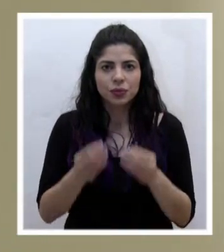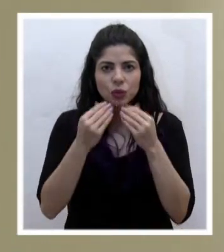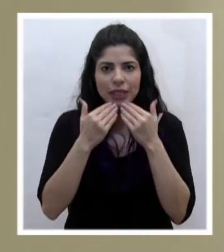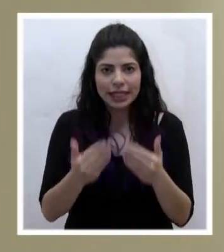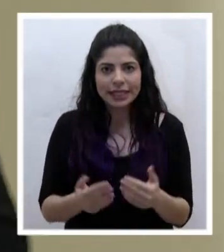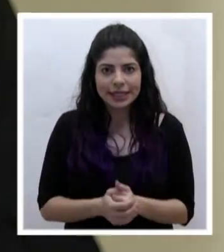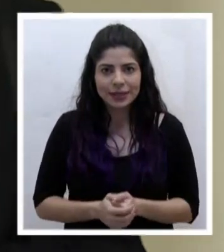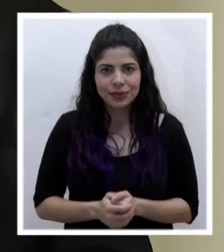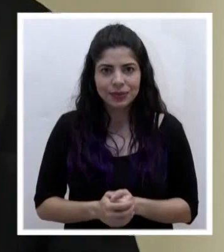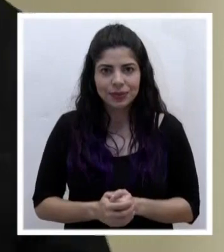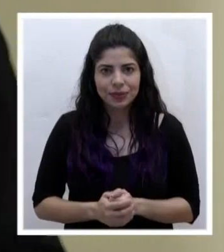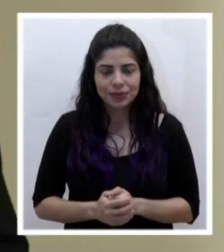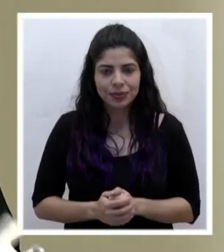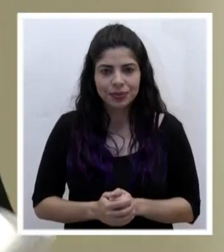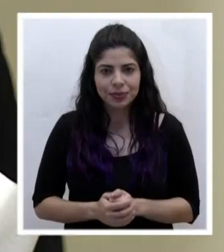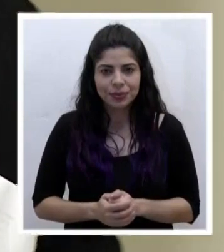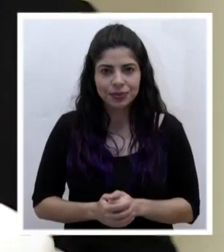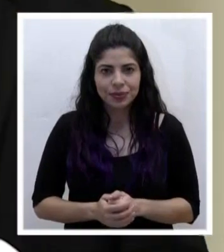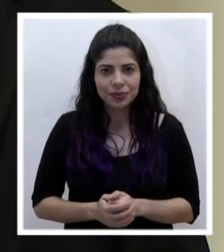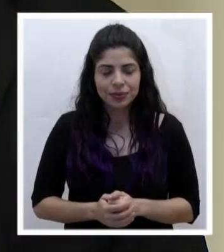Muchas gracias.